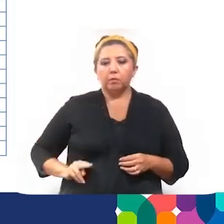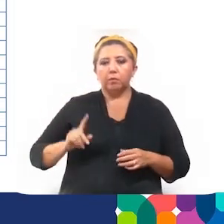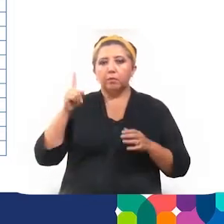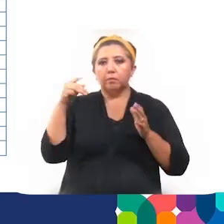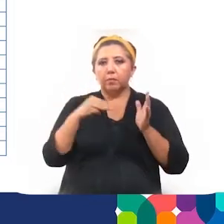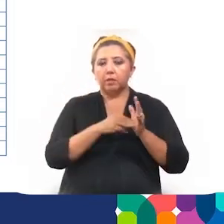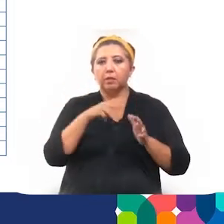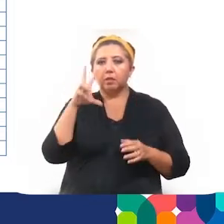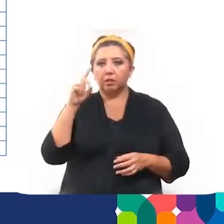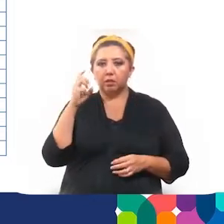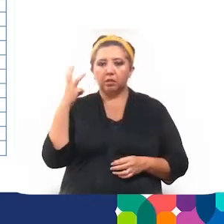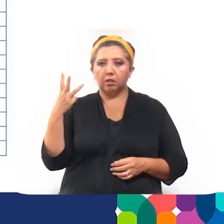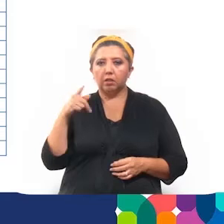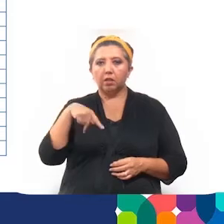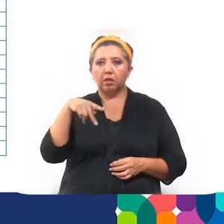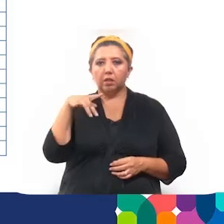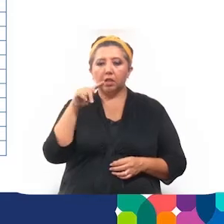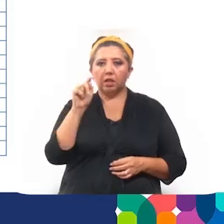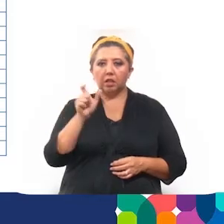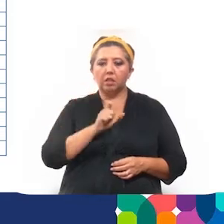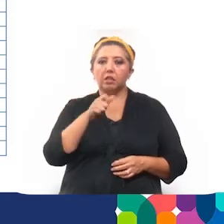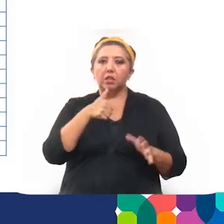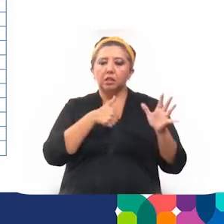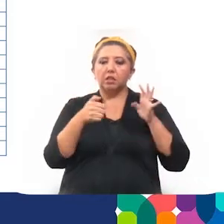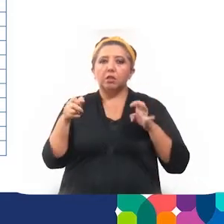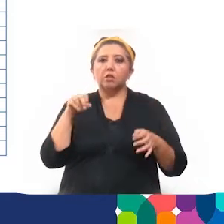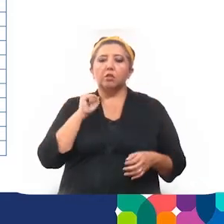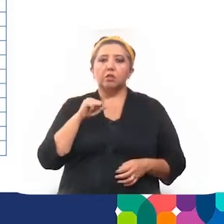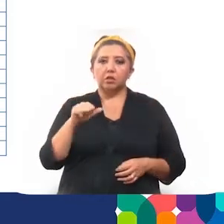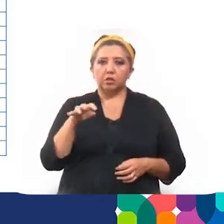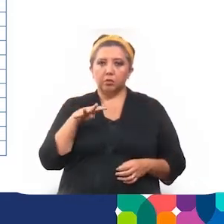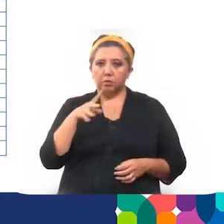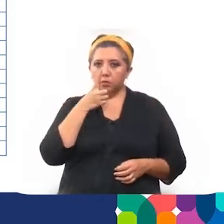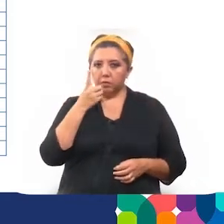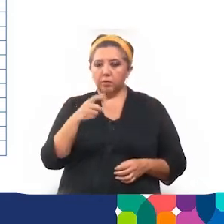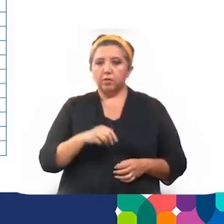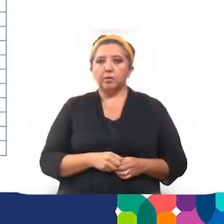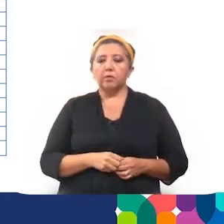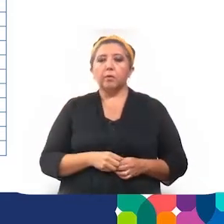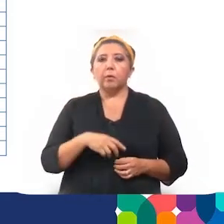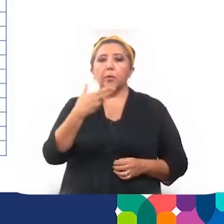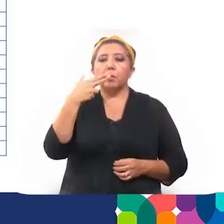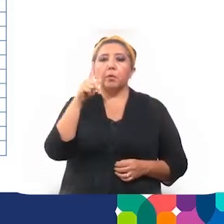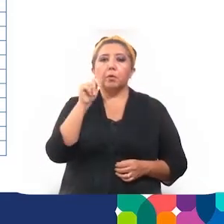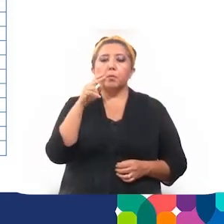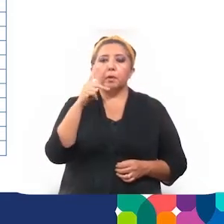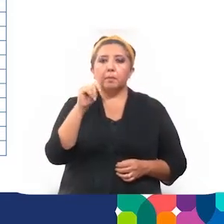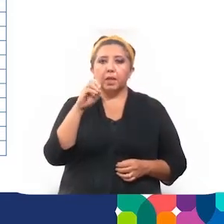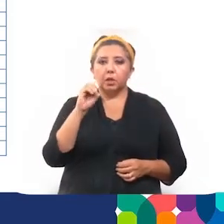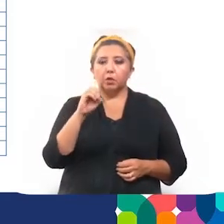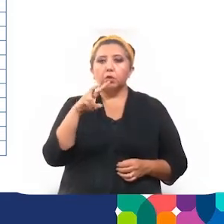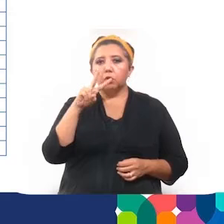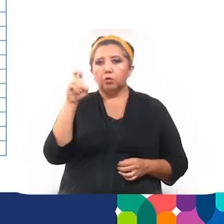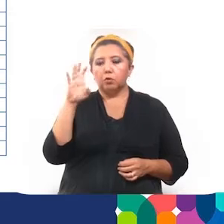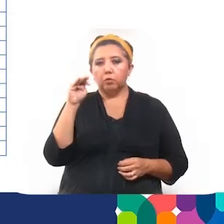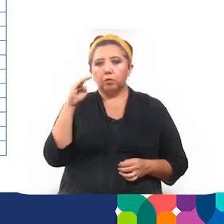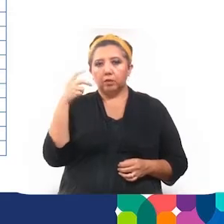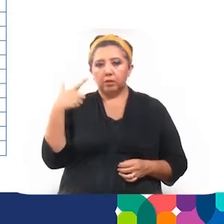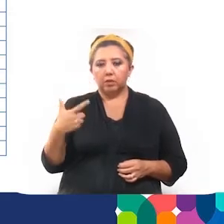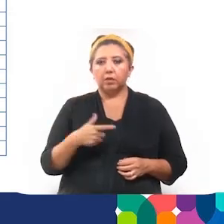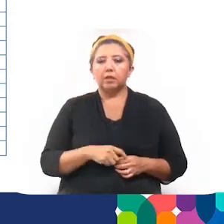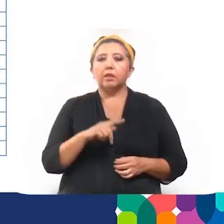1.033, Tecash 619, Motul 365, Junucmá y Peto